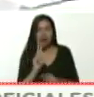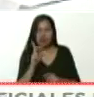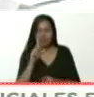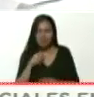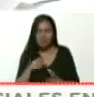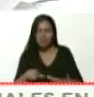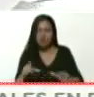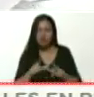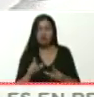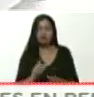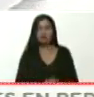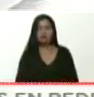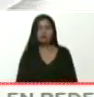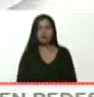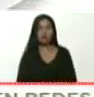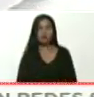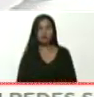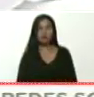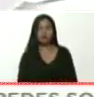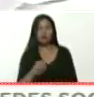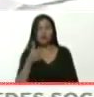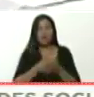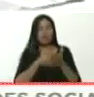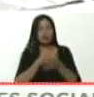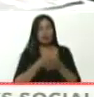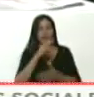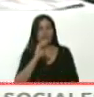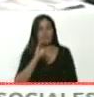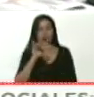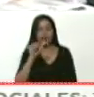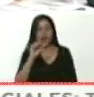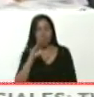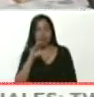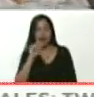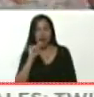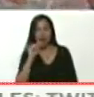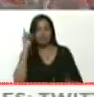en la batalla de Boyacá, que celebramos hace una semana,